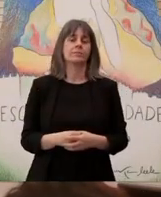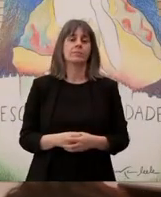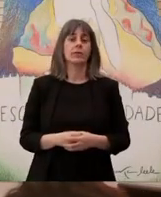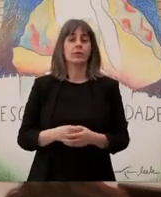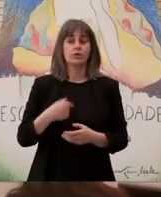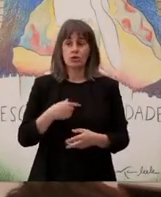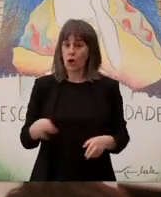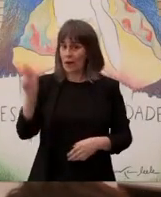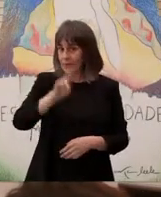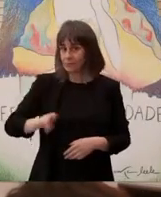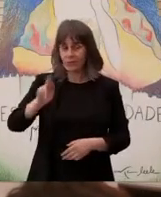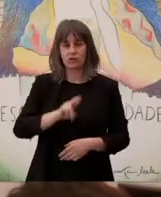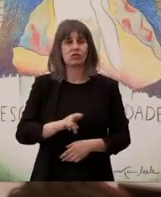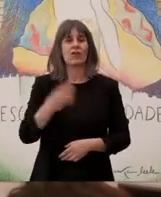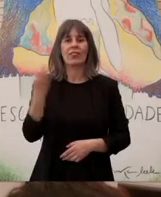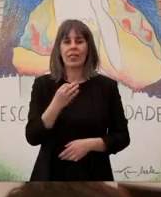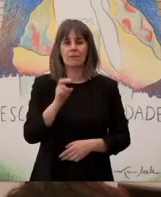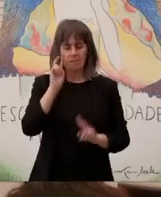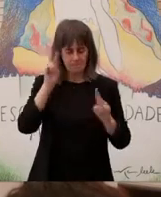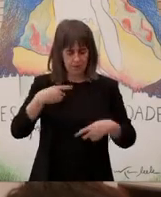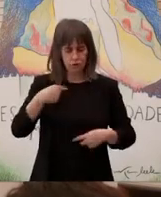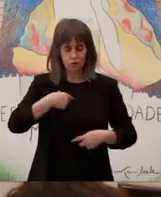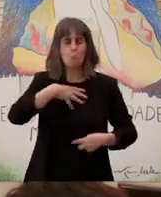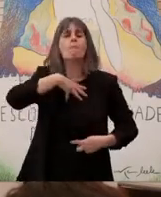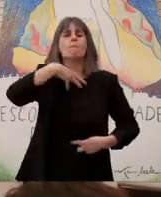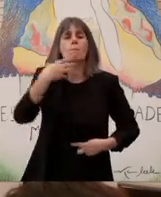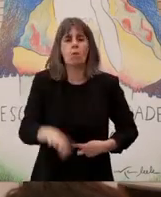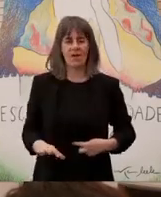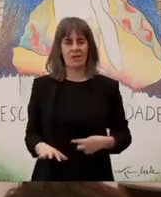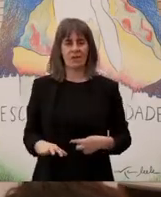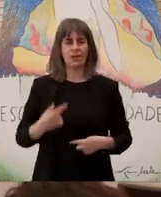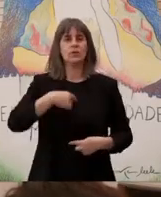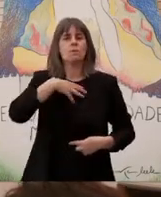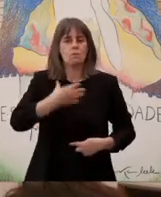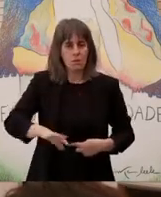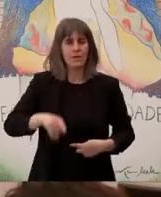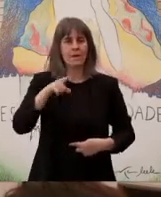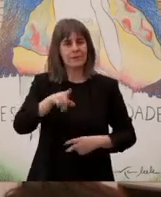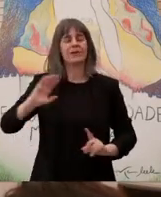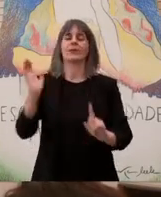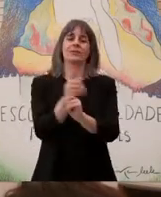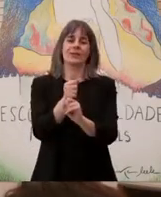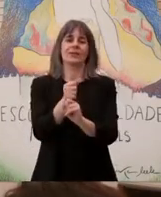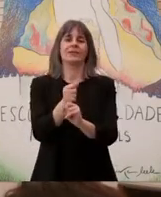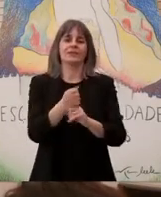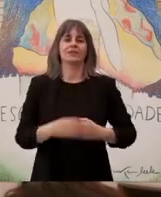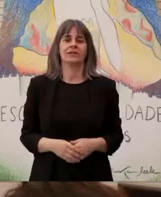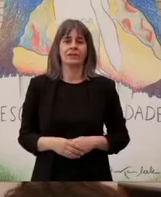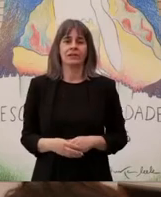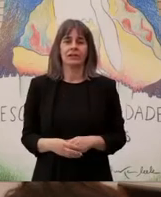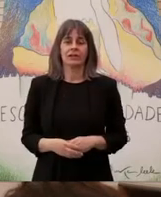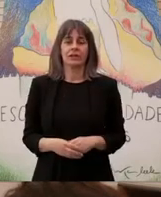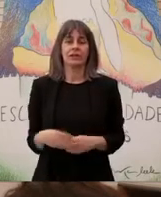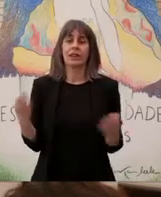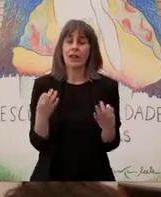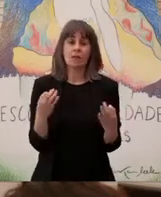insisto en creer en nosotros mismos porque creen de unos mismas llegamos a donde queramos llegaremos a dónde queramos y